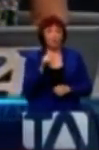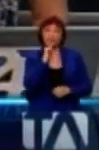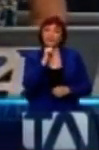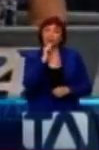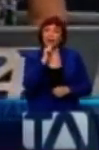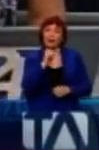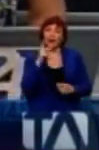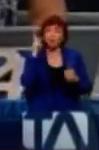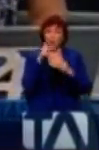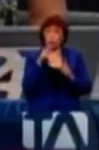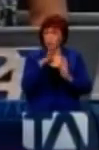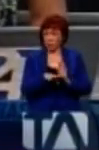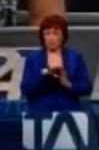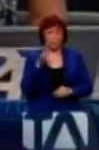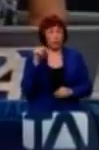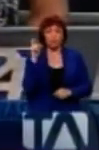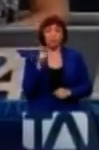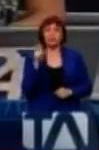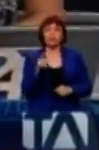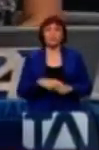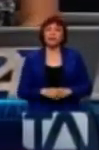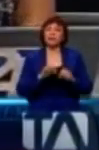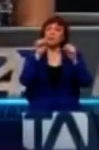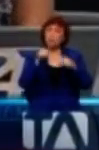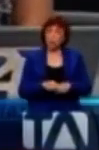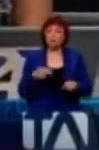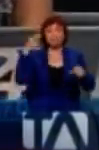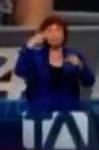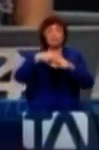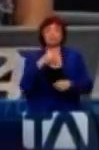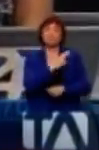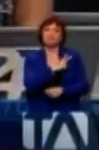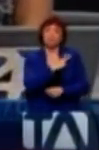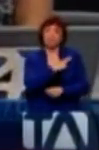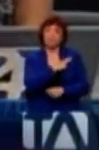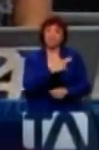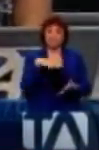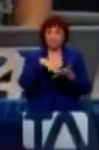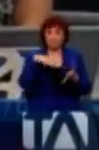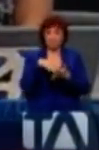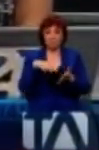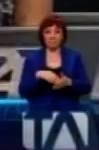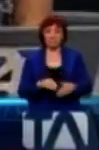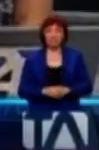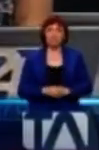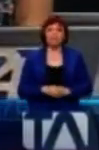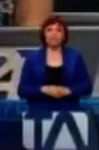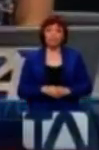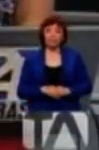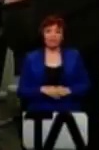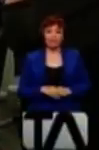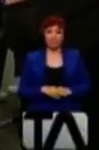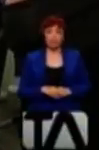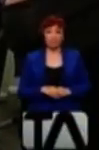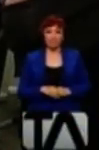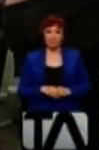puntaje mínimo para ingresar a las universidades públicas, el resultado sí influye en las posibilidades de acceder a determinadas carreras.